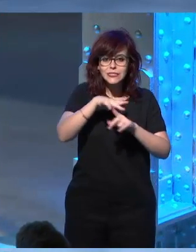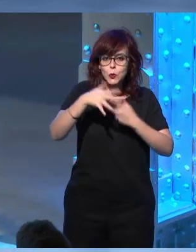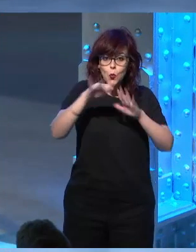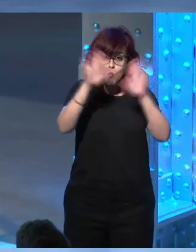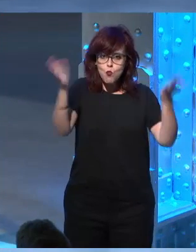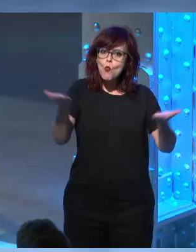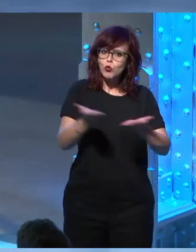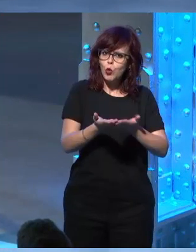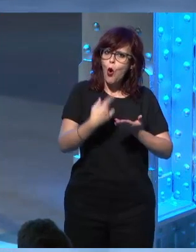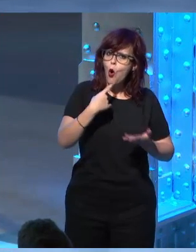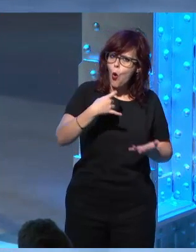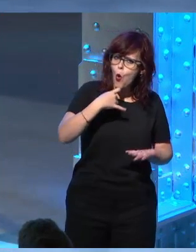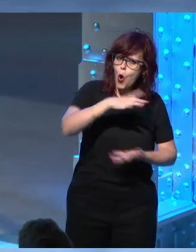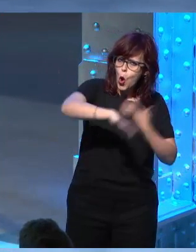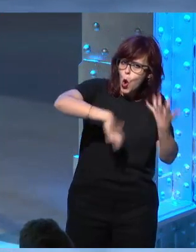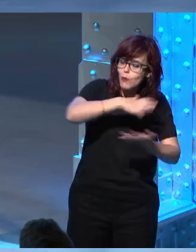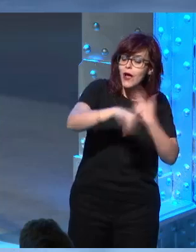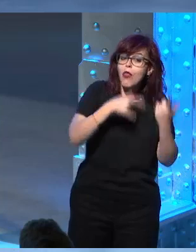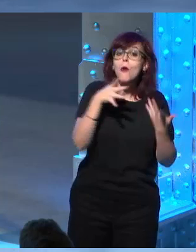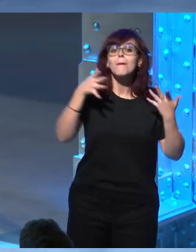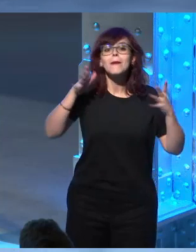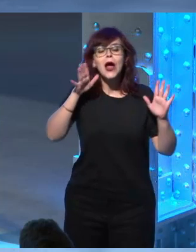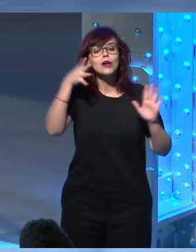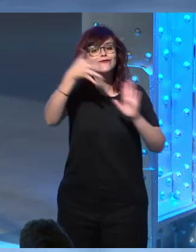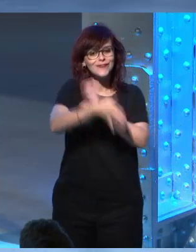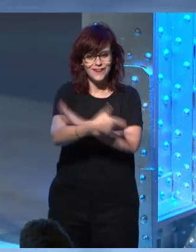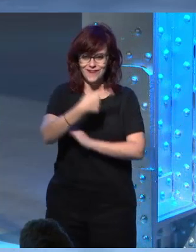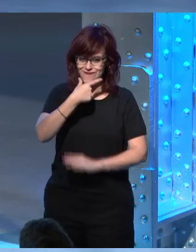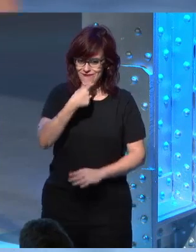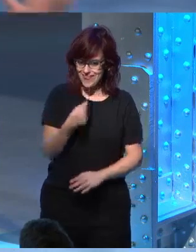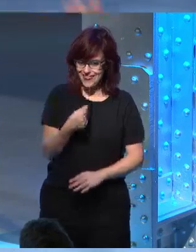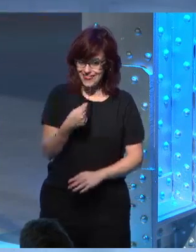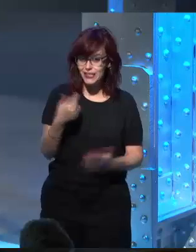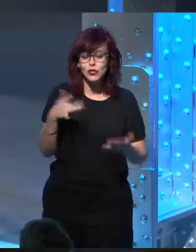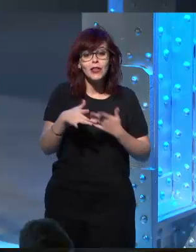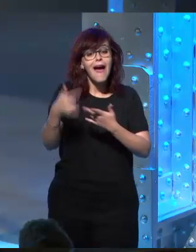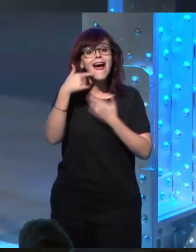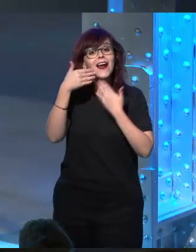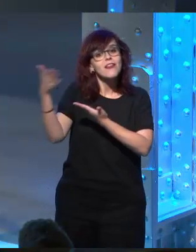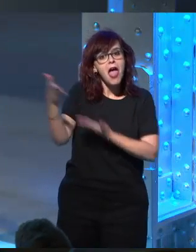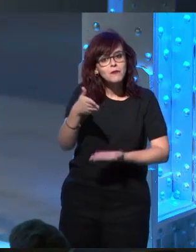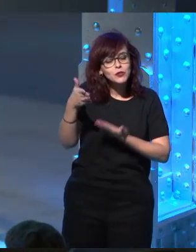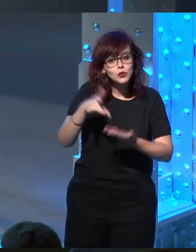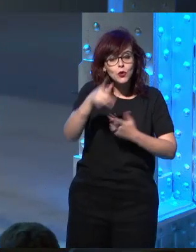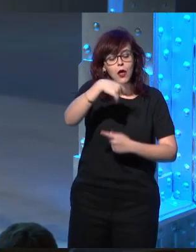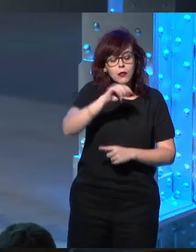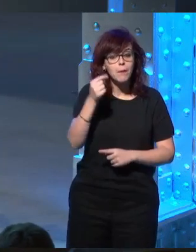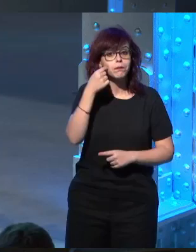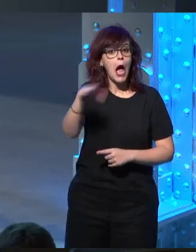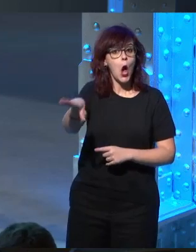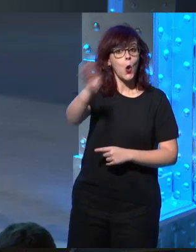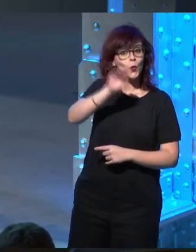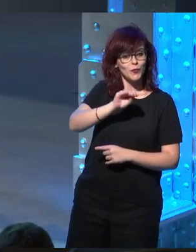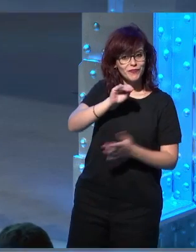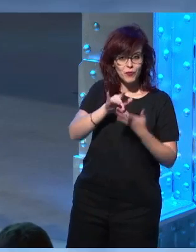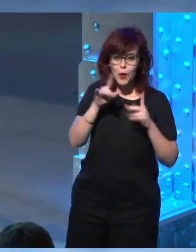mundo que es complicado. Y lo vamos a hacer con nuestros invitados que, claro, para conseguir que todos lleguemos a esa explicación sencilla,